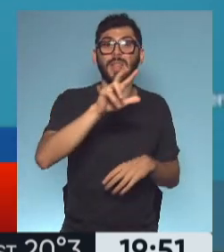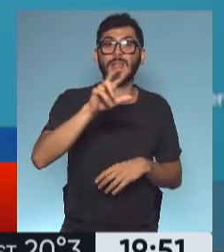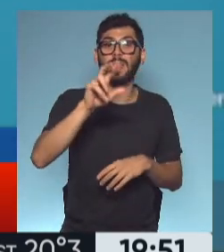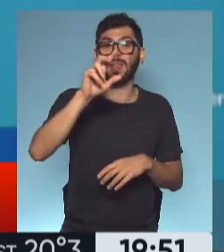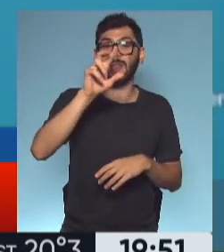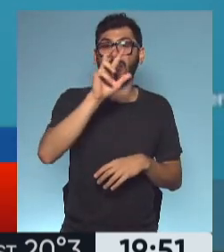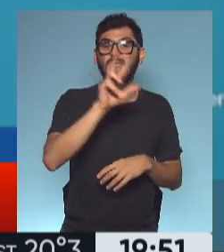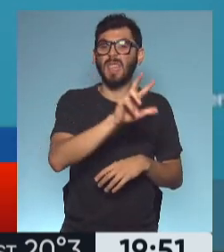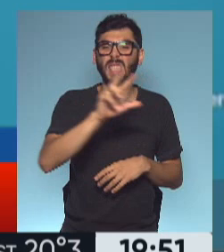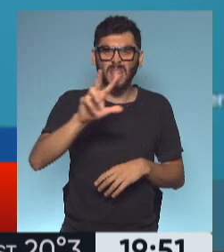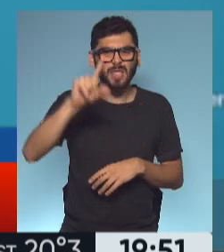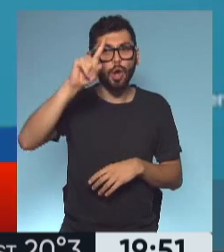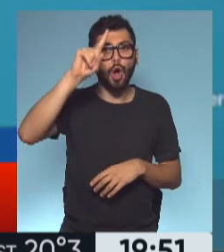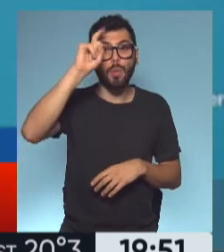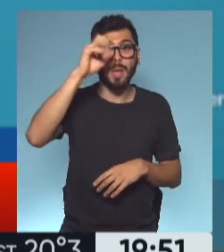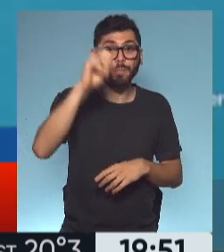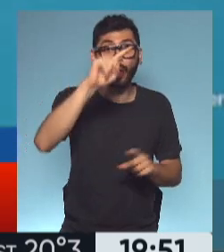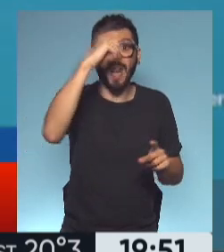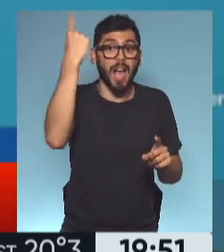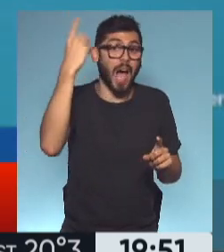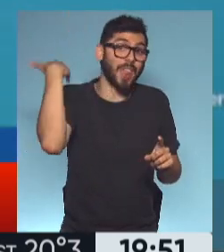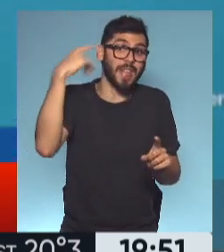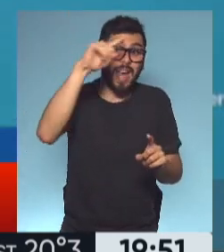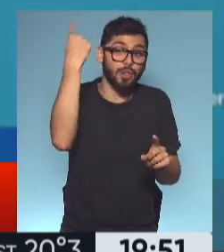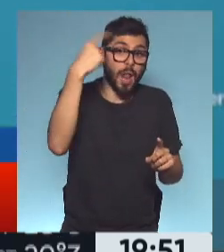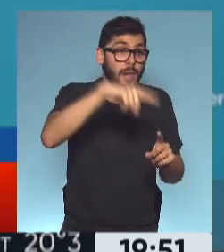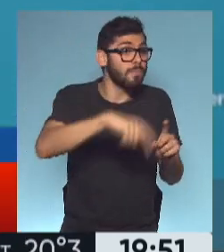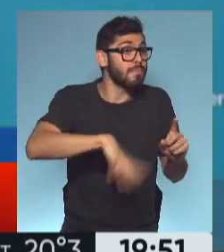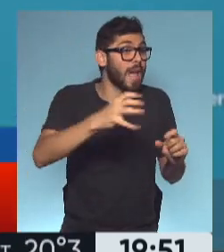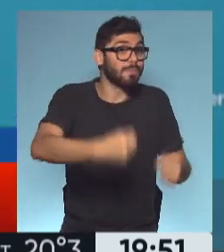nacionales, es el sistema hospitalario más robusto, y desbordó.